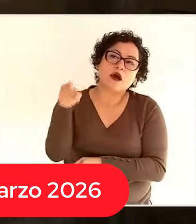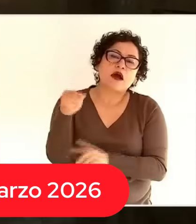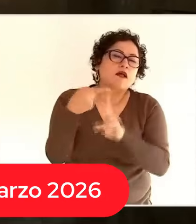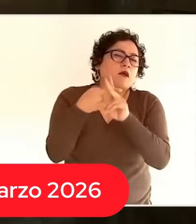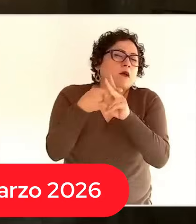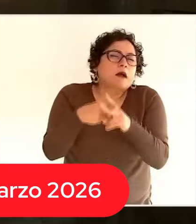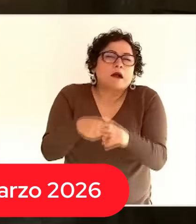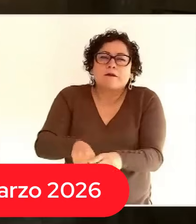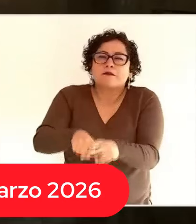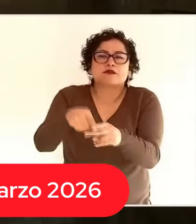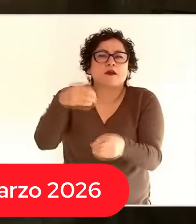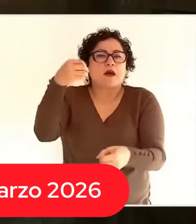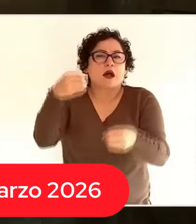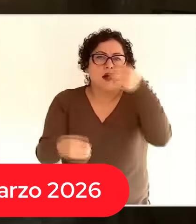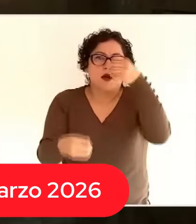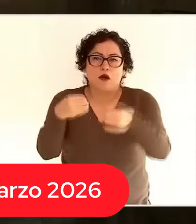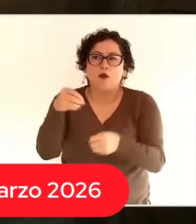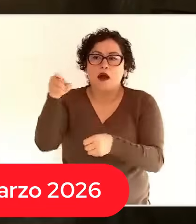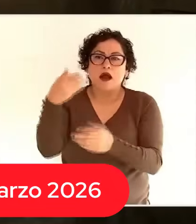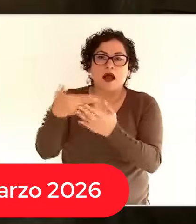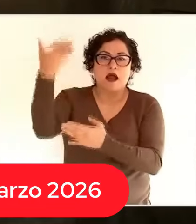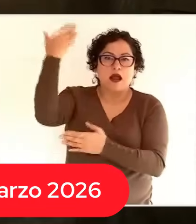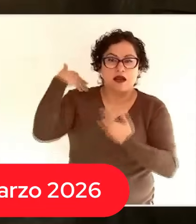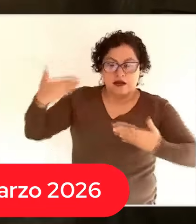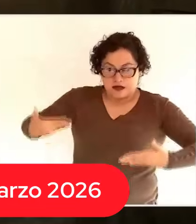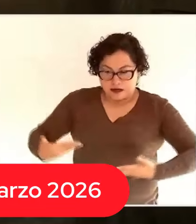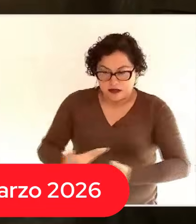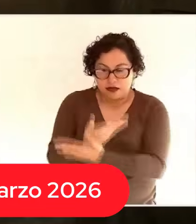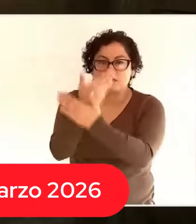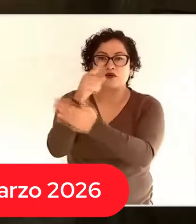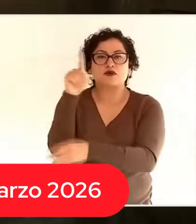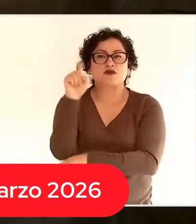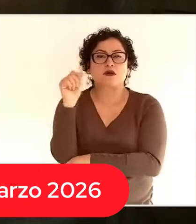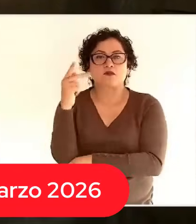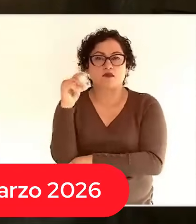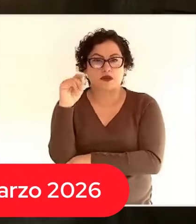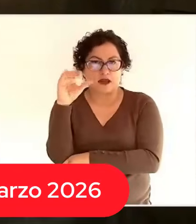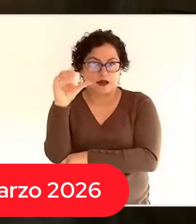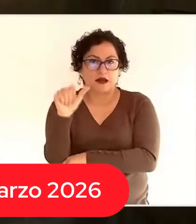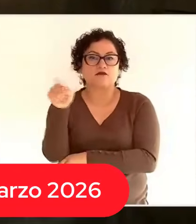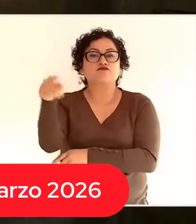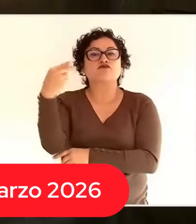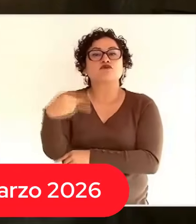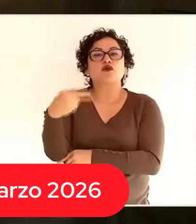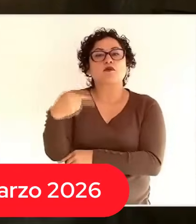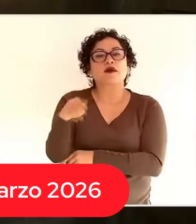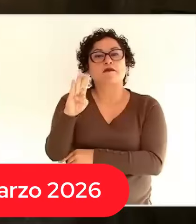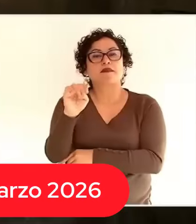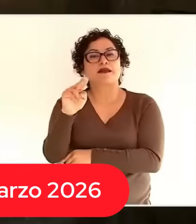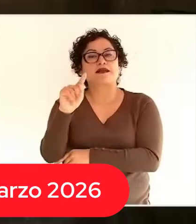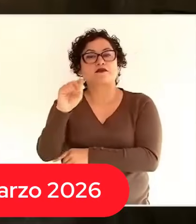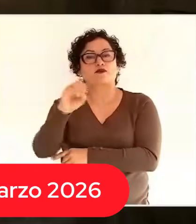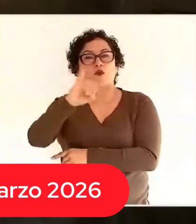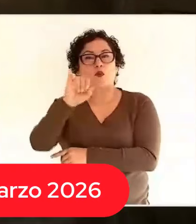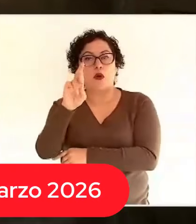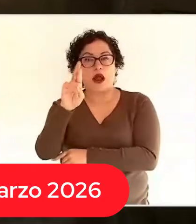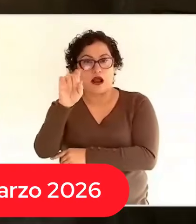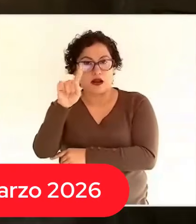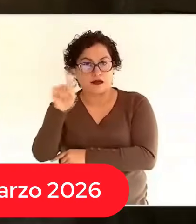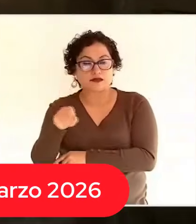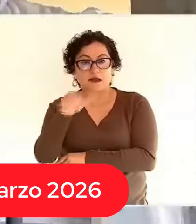primera instancia de origen zapoteca, cuyo nombre era Benito Juárez. Pero la vida matrimonial